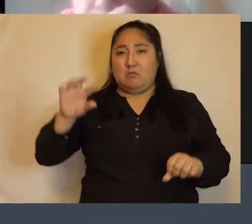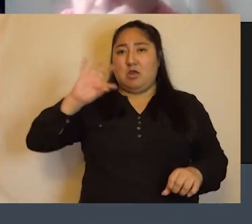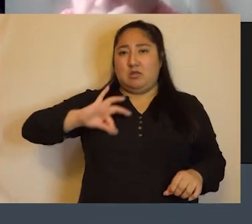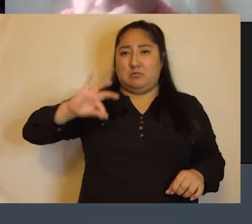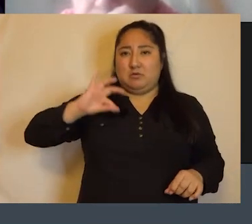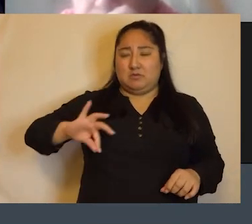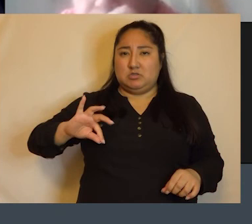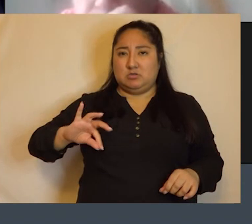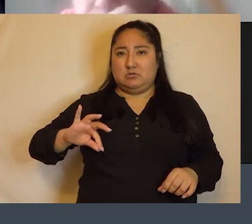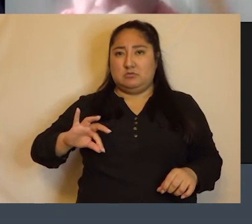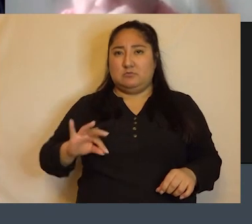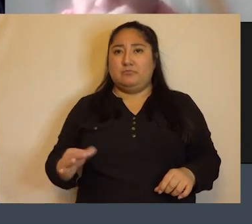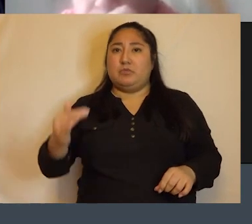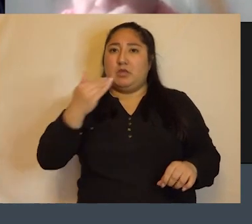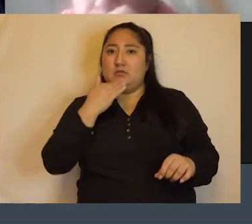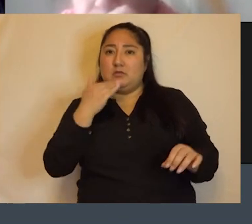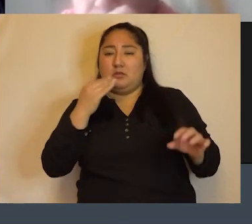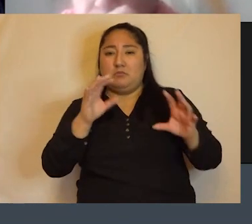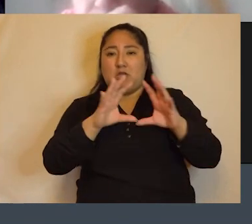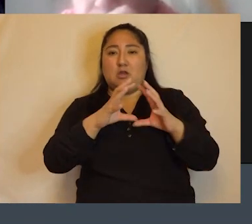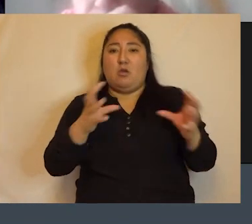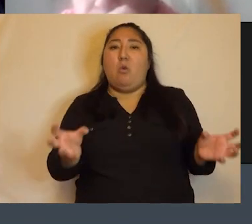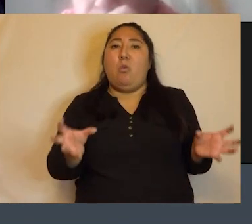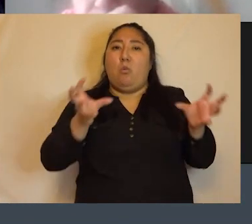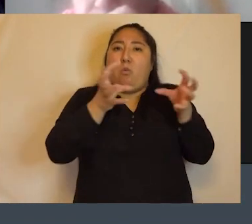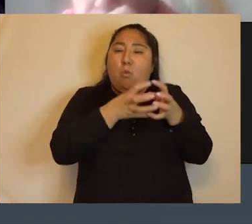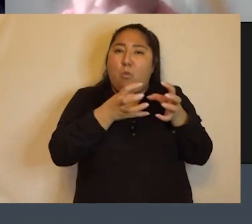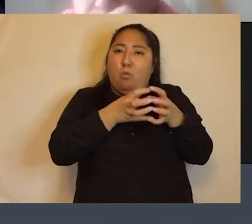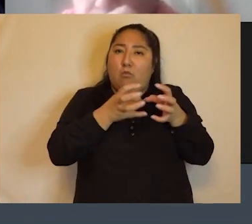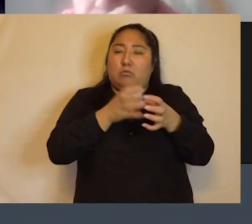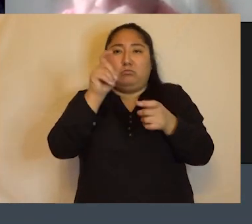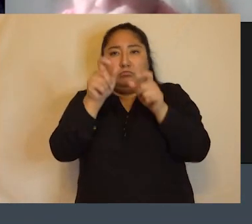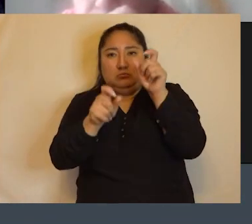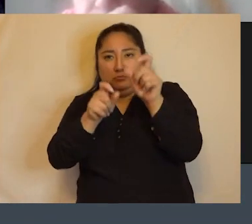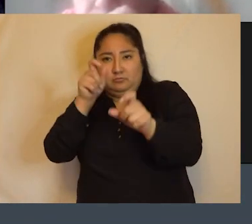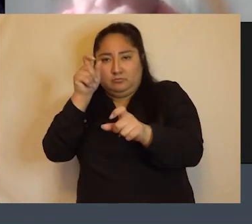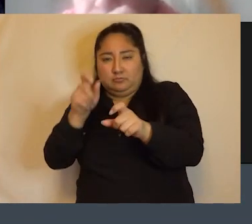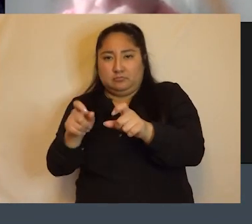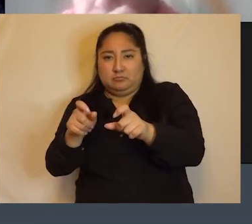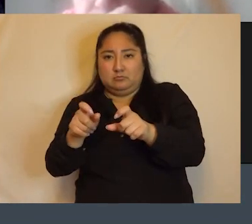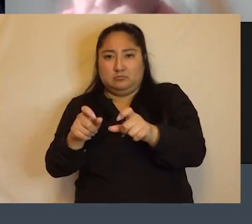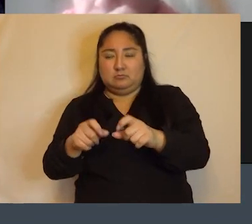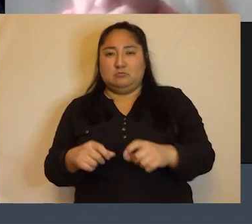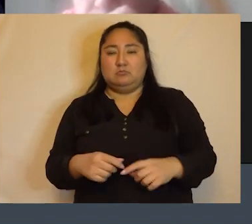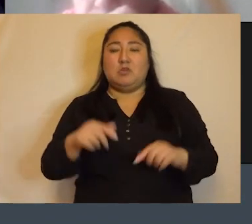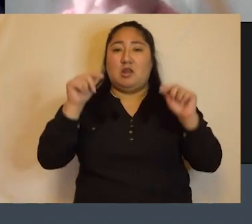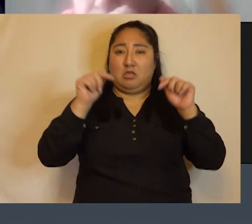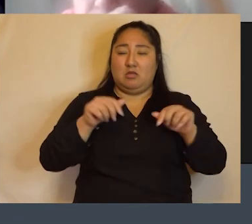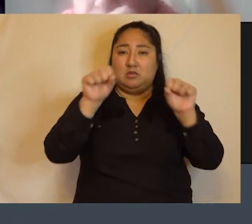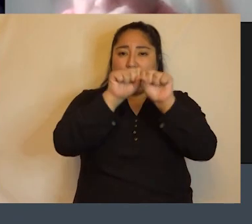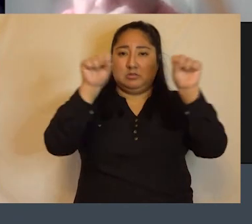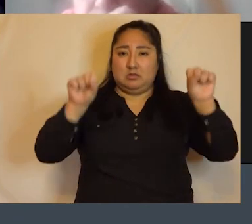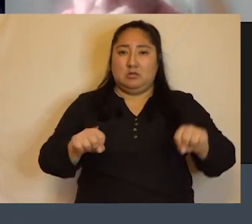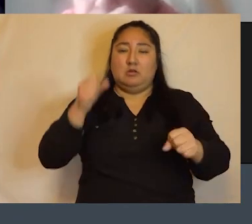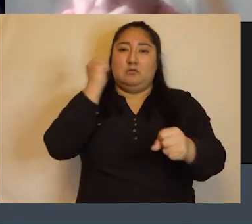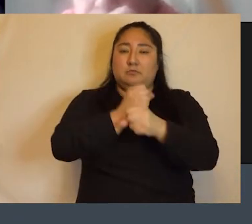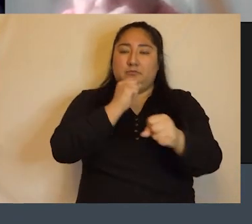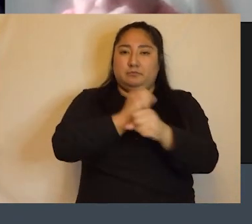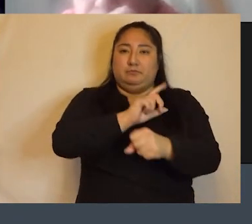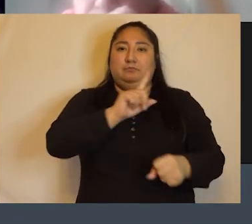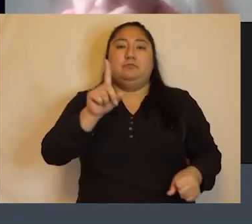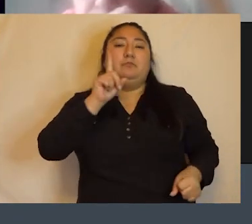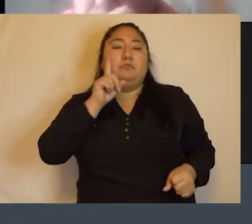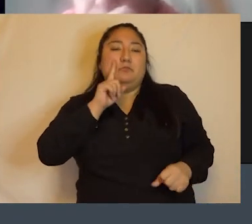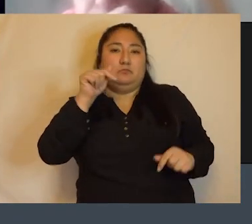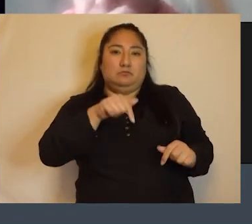sistema de previsión. Además, un gran grupo de personas migrantes también están dentro de este sistema de